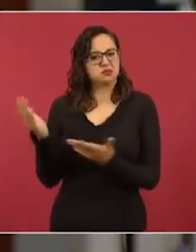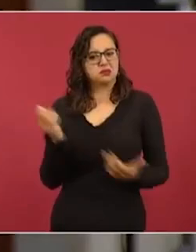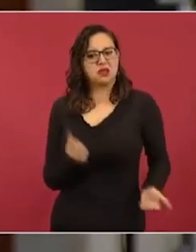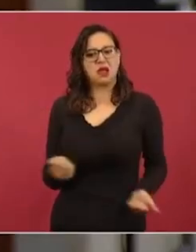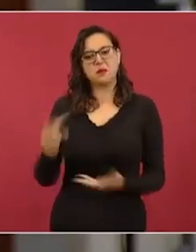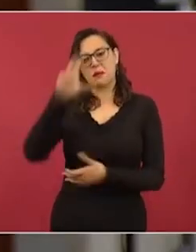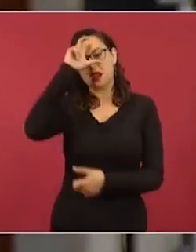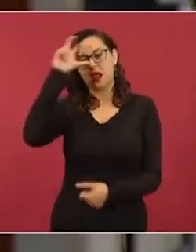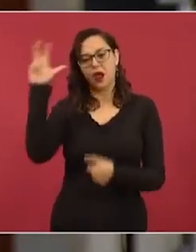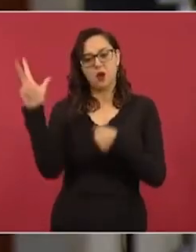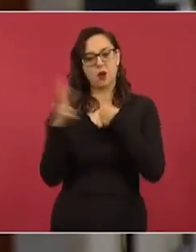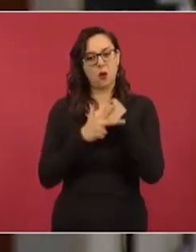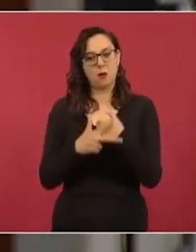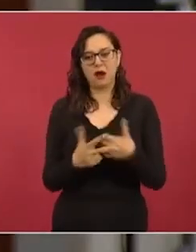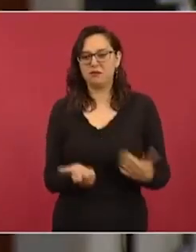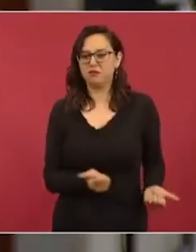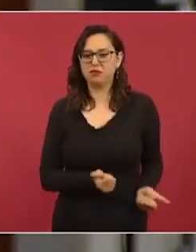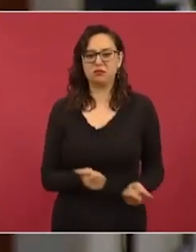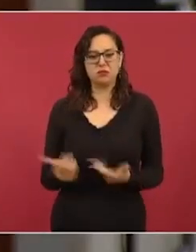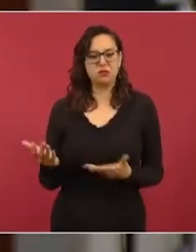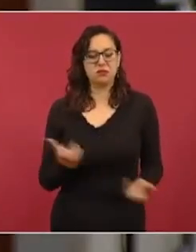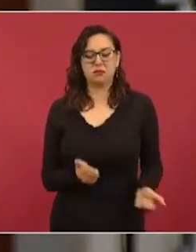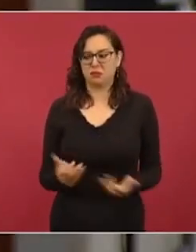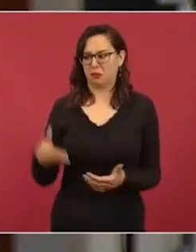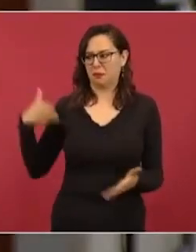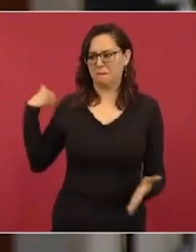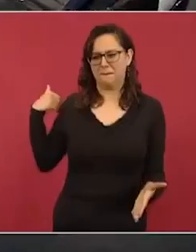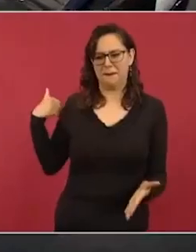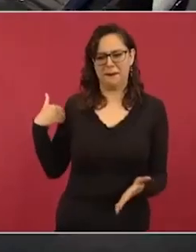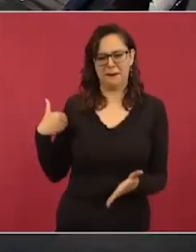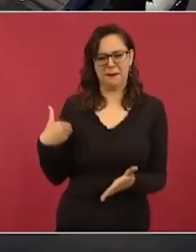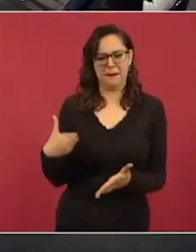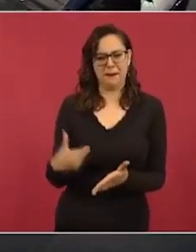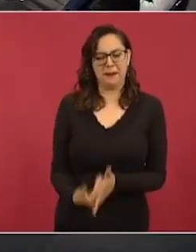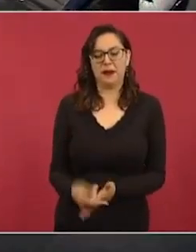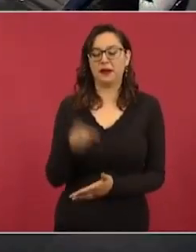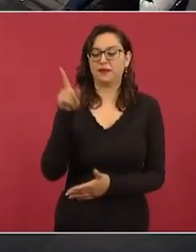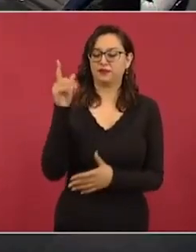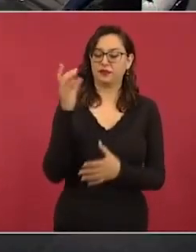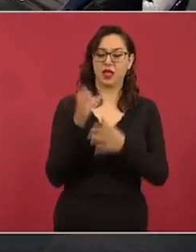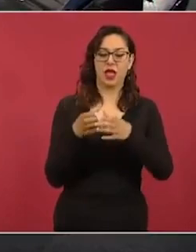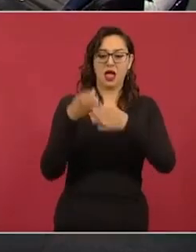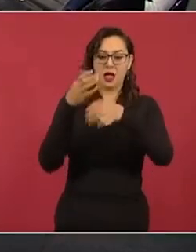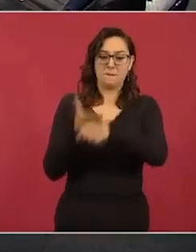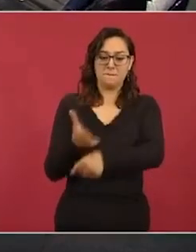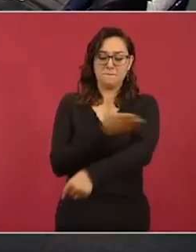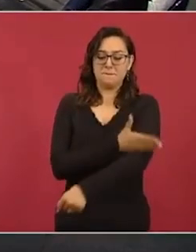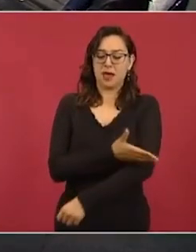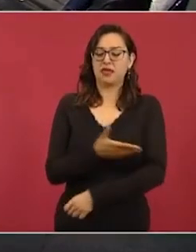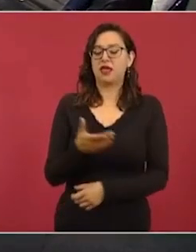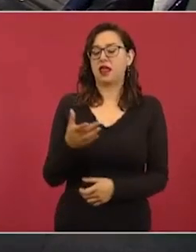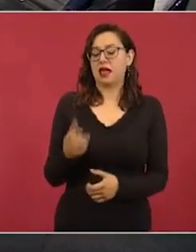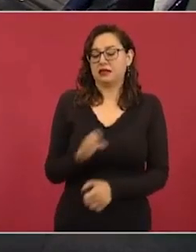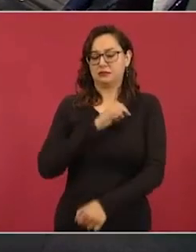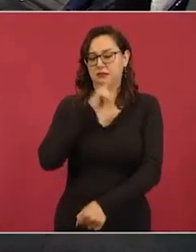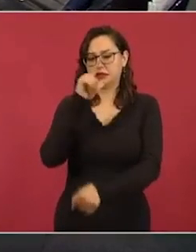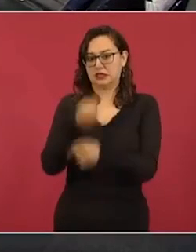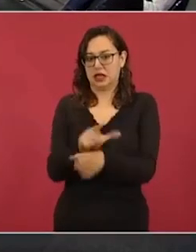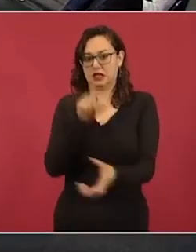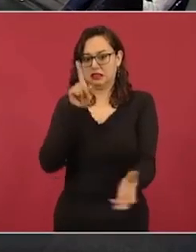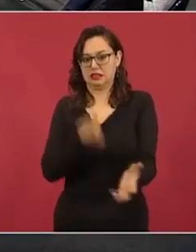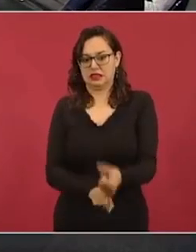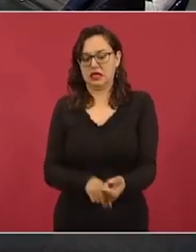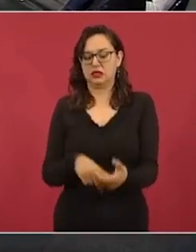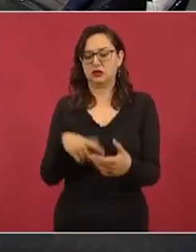el palo de Campeche, porque es un tinte que para